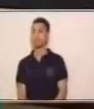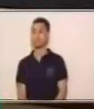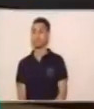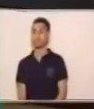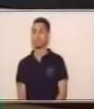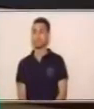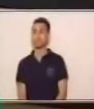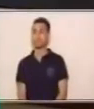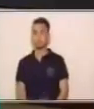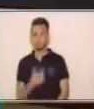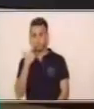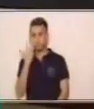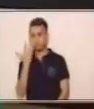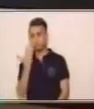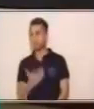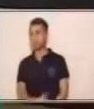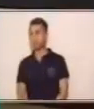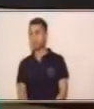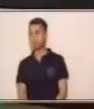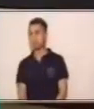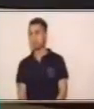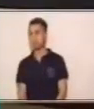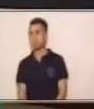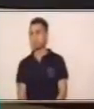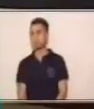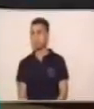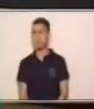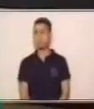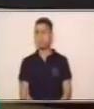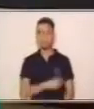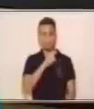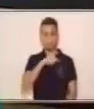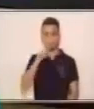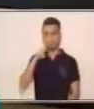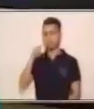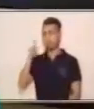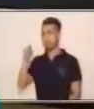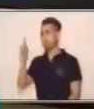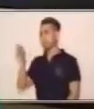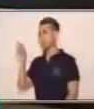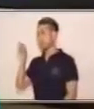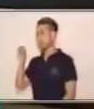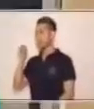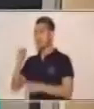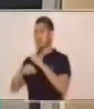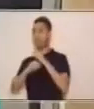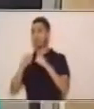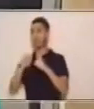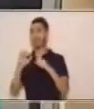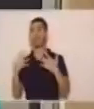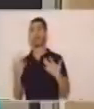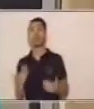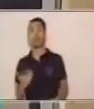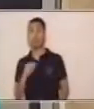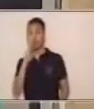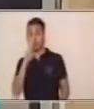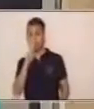Vamos. ¿Cuál fracción crees tú que le corresponde? ¿Será 2